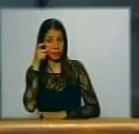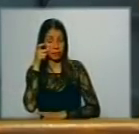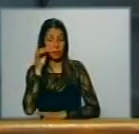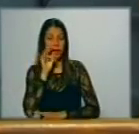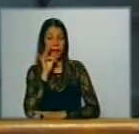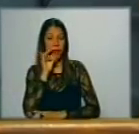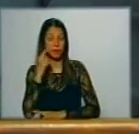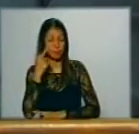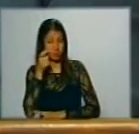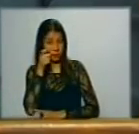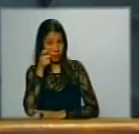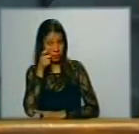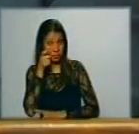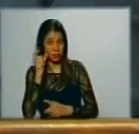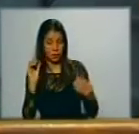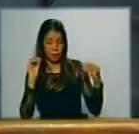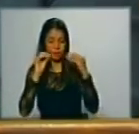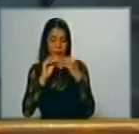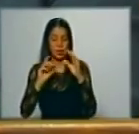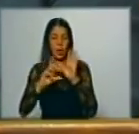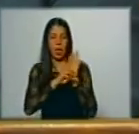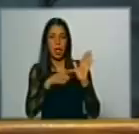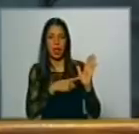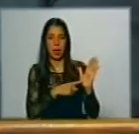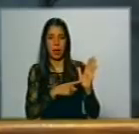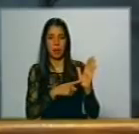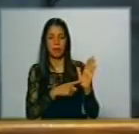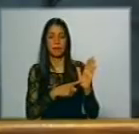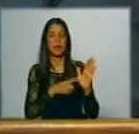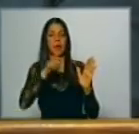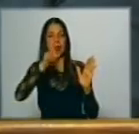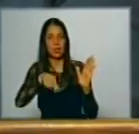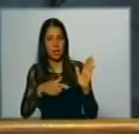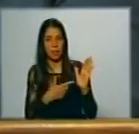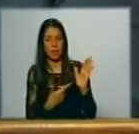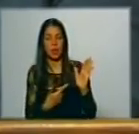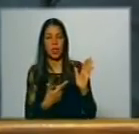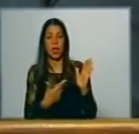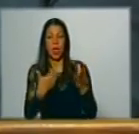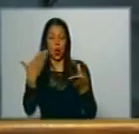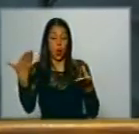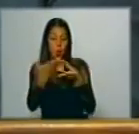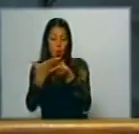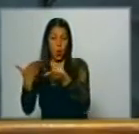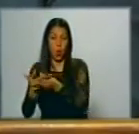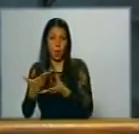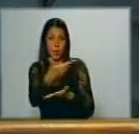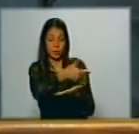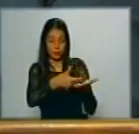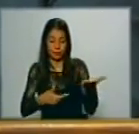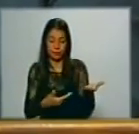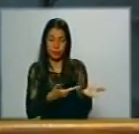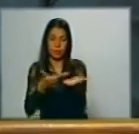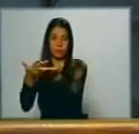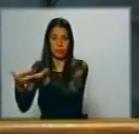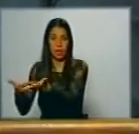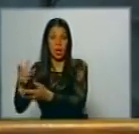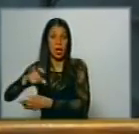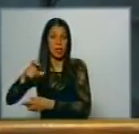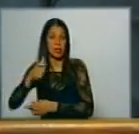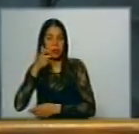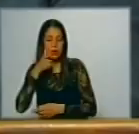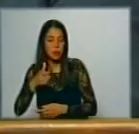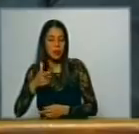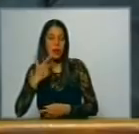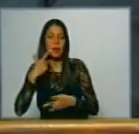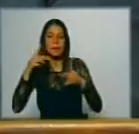de conformidad con esta ley constitucional, así como los documentos a los cuales tuviera acceso en virtud